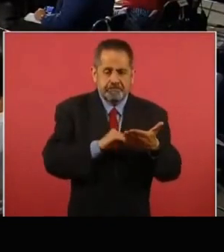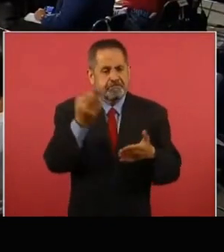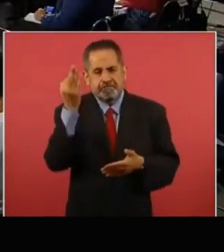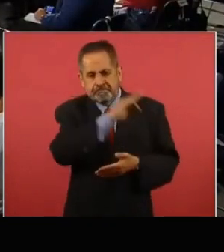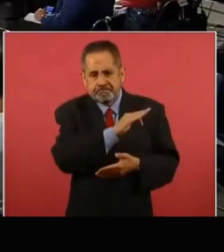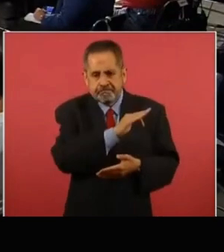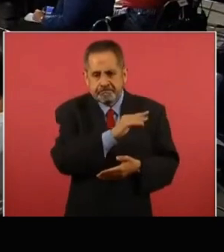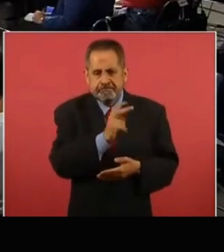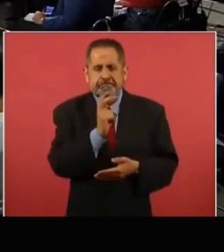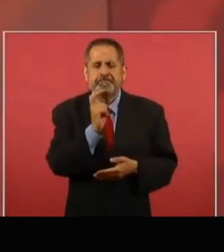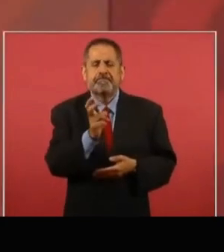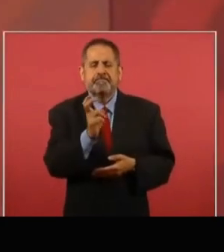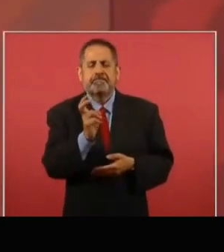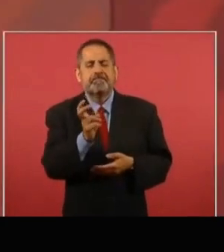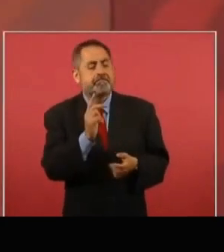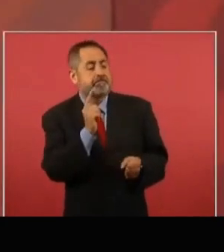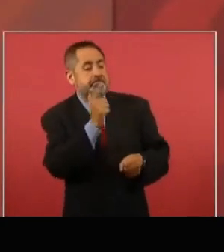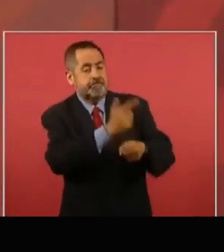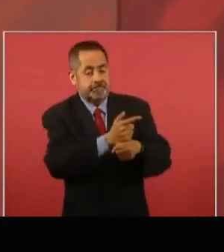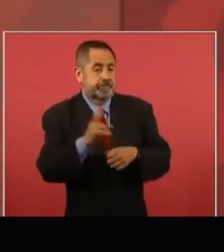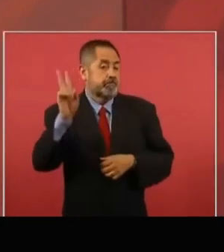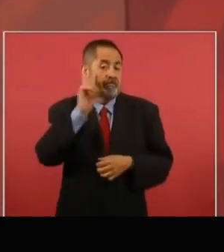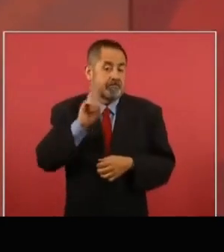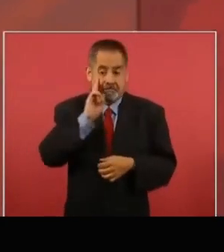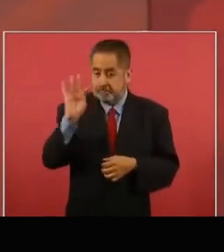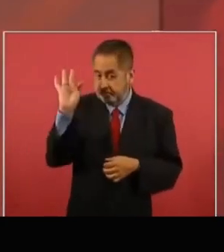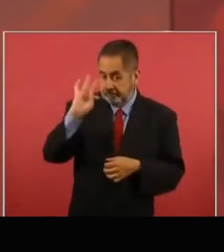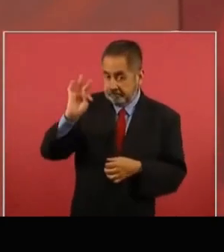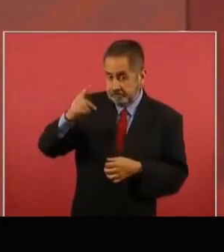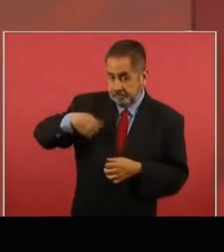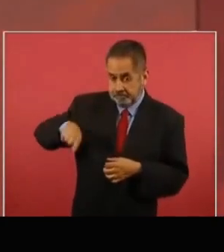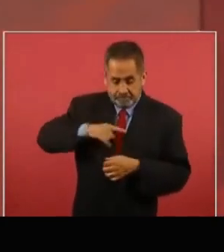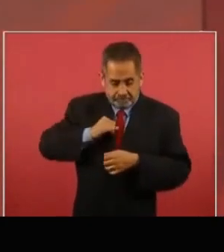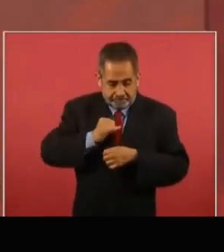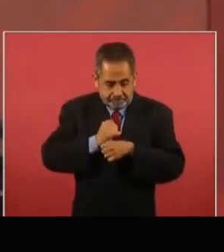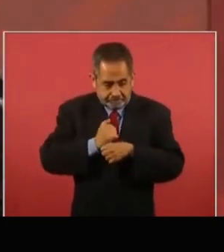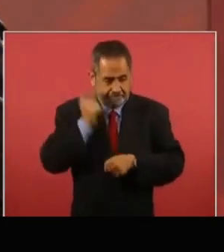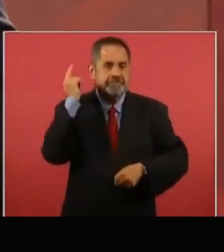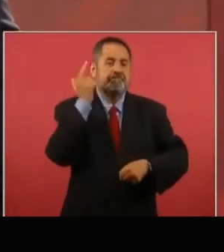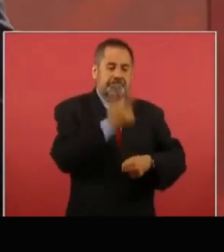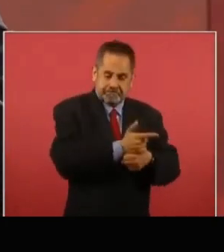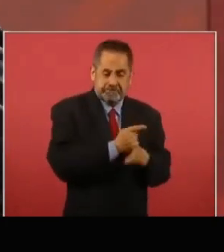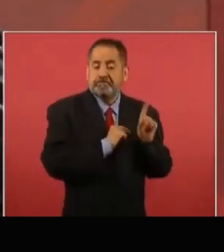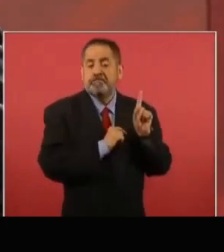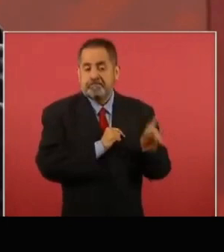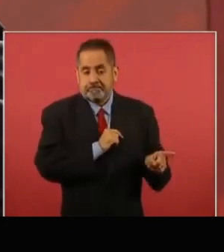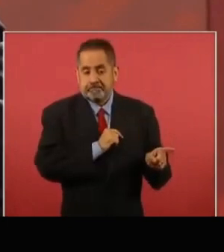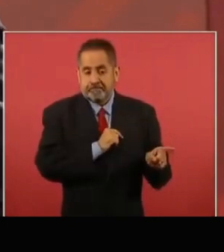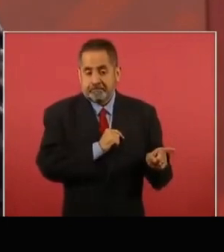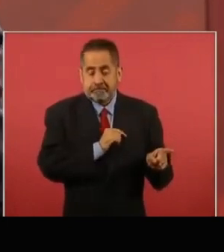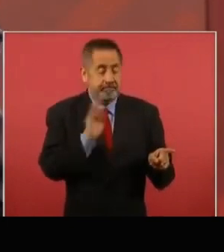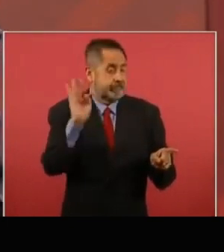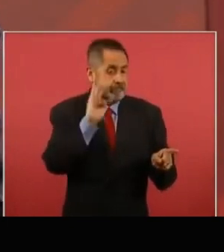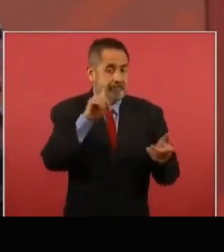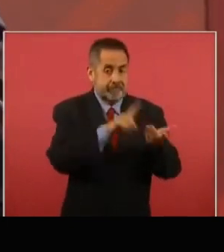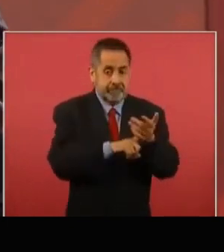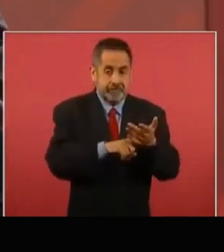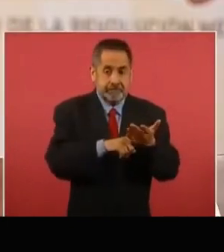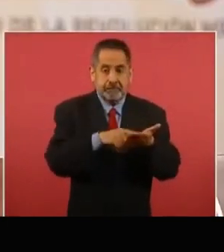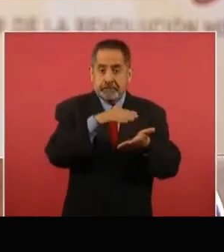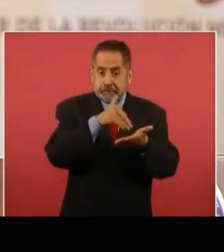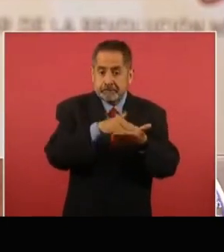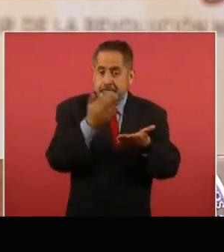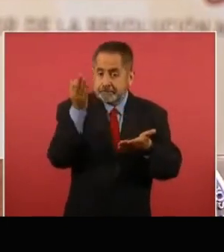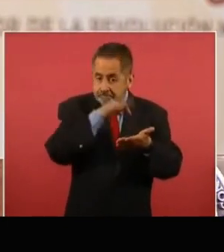entonces si terminamos de descubrir de que se falsificaron